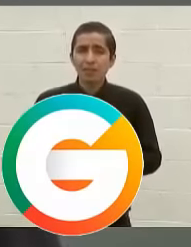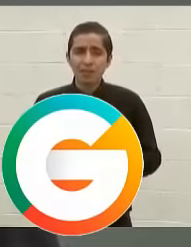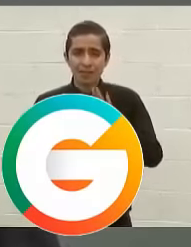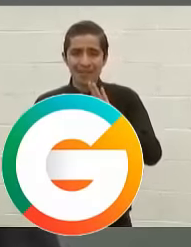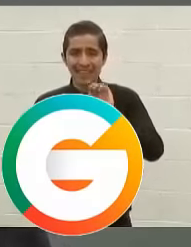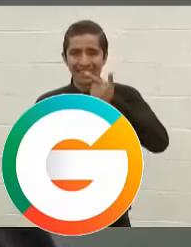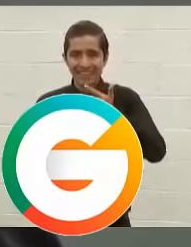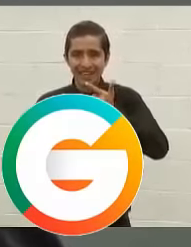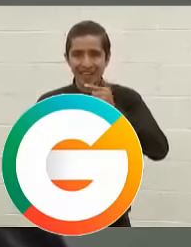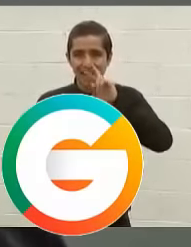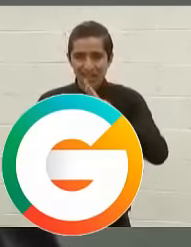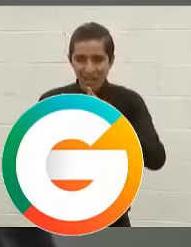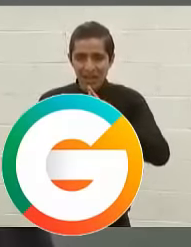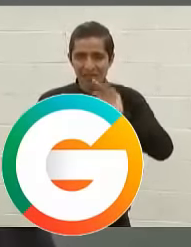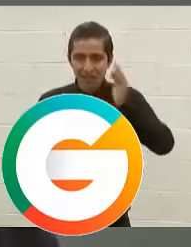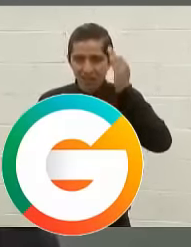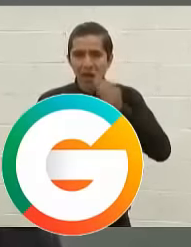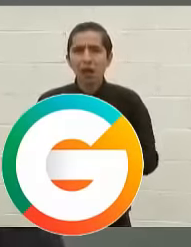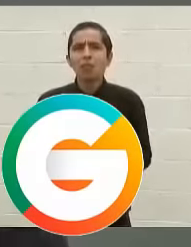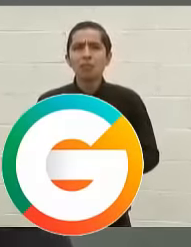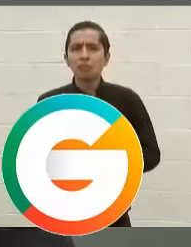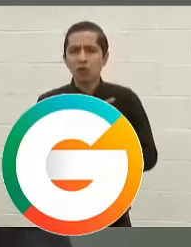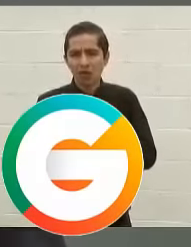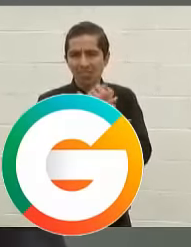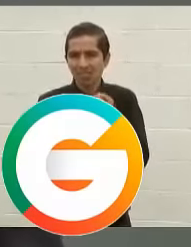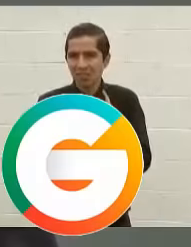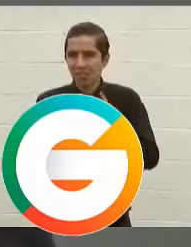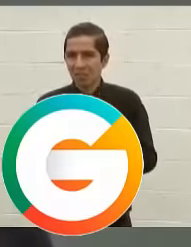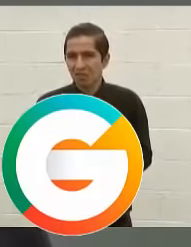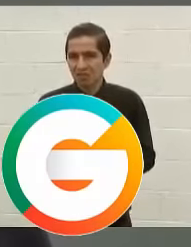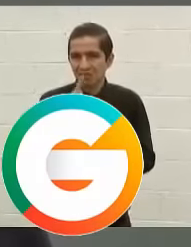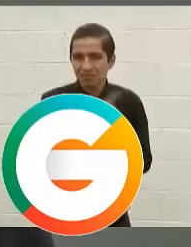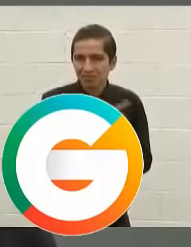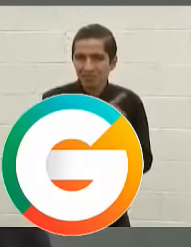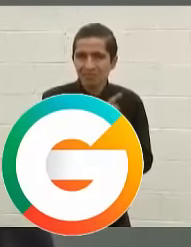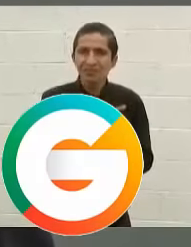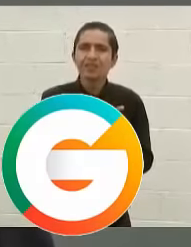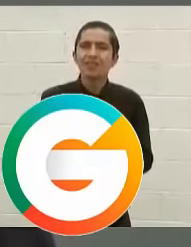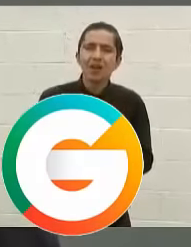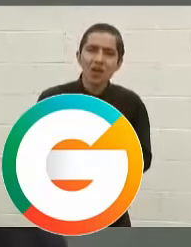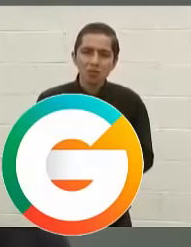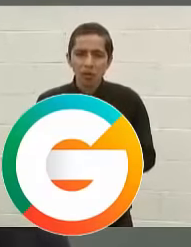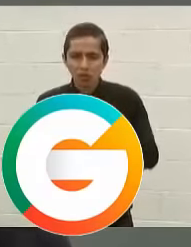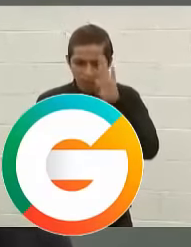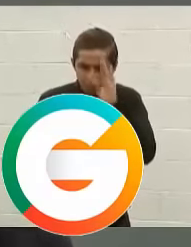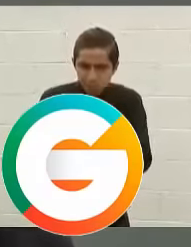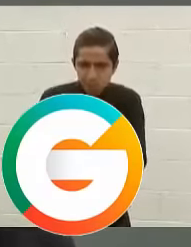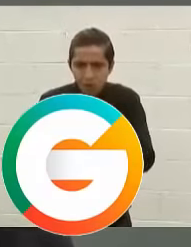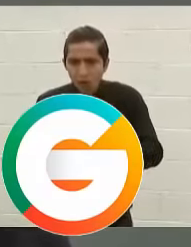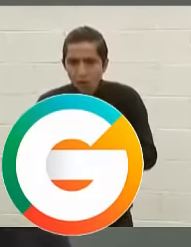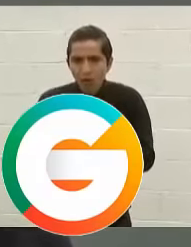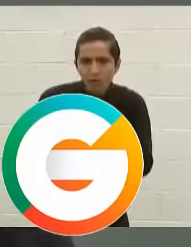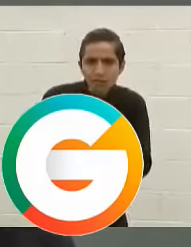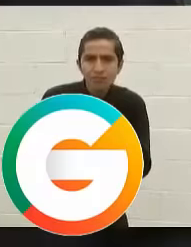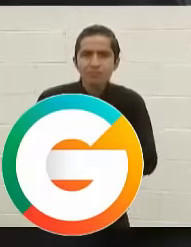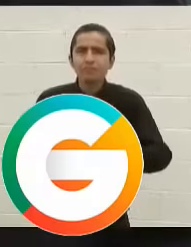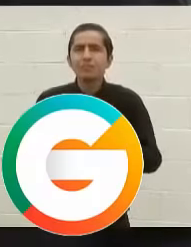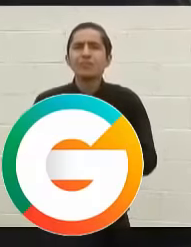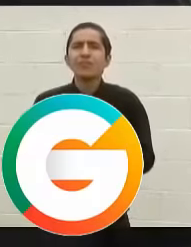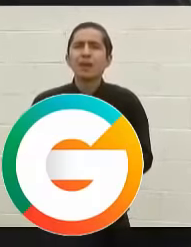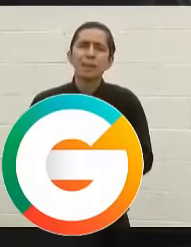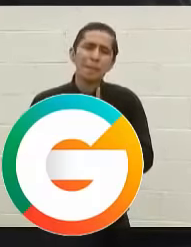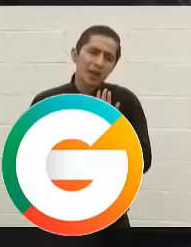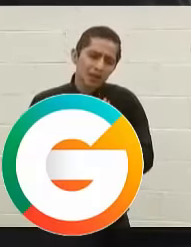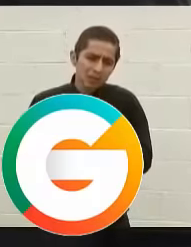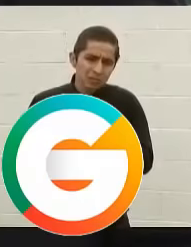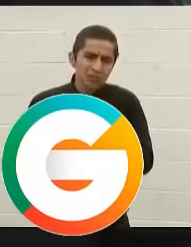la República, en su autonomía, tomará obviamente sus propias decisiones, pero puedo decir que